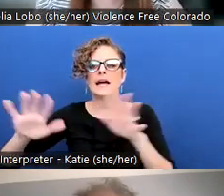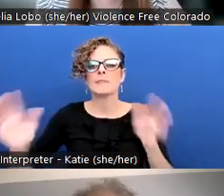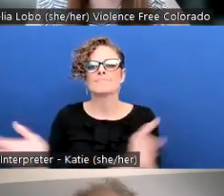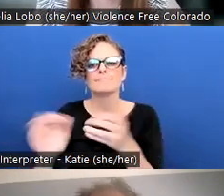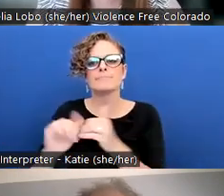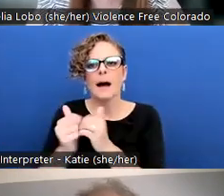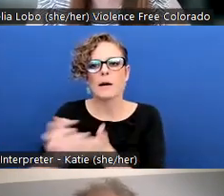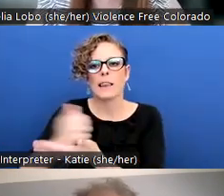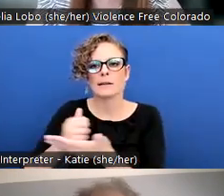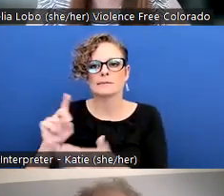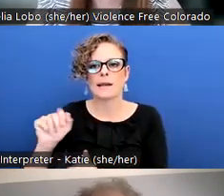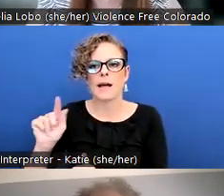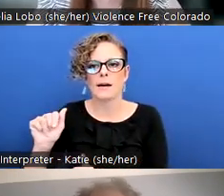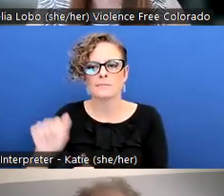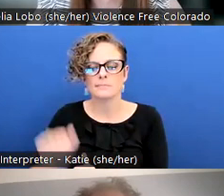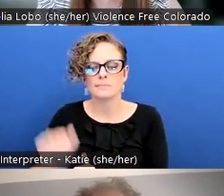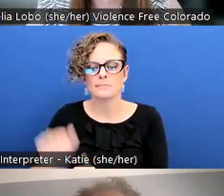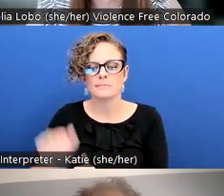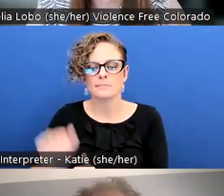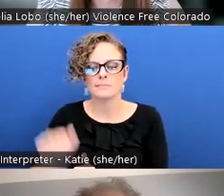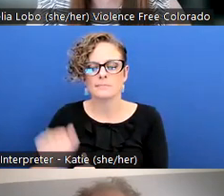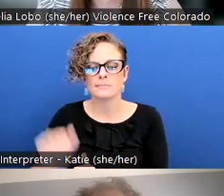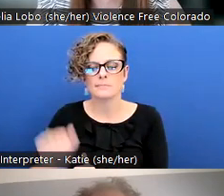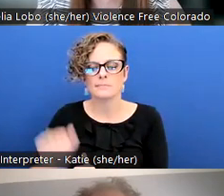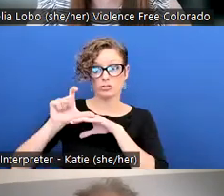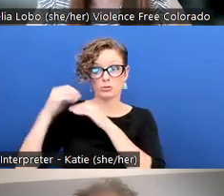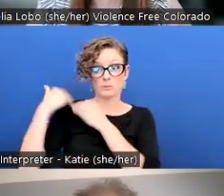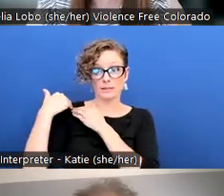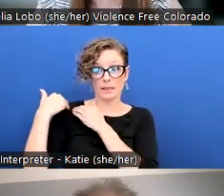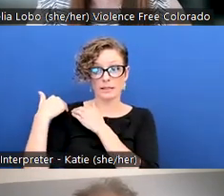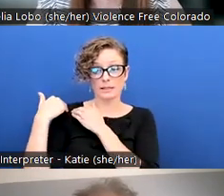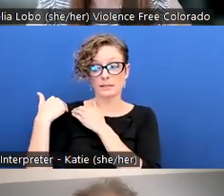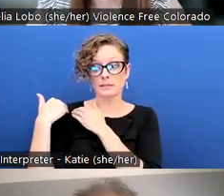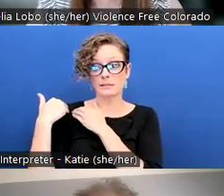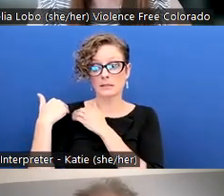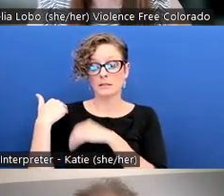a conocer, divulgar las mejores prácticas para atender estos asuntos.